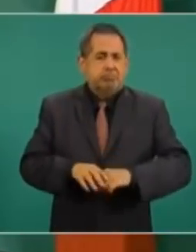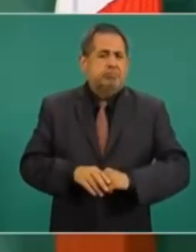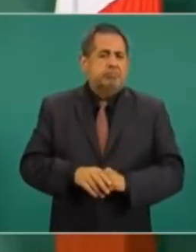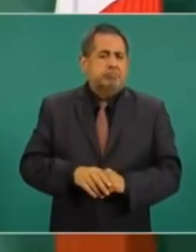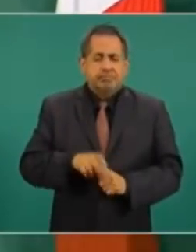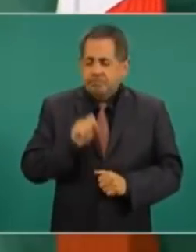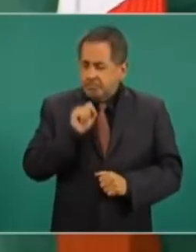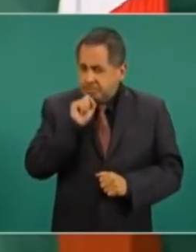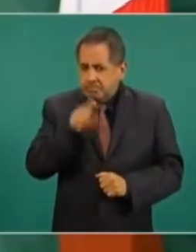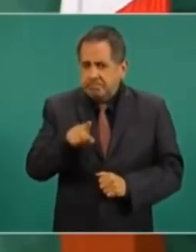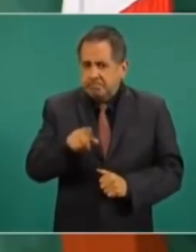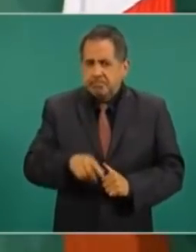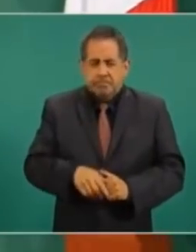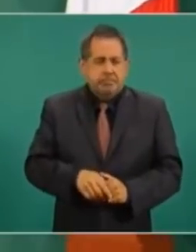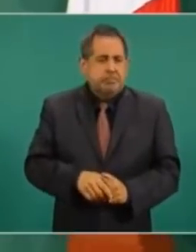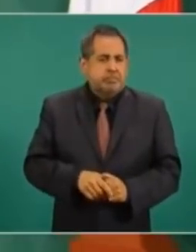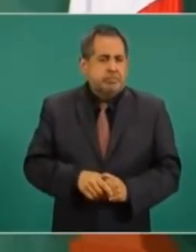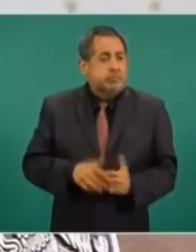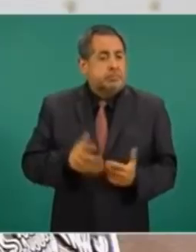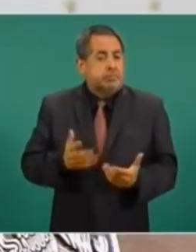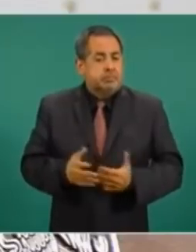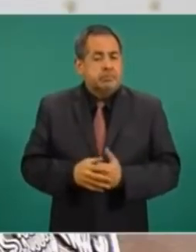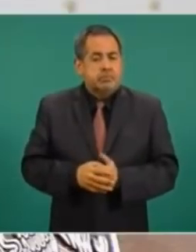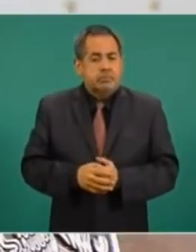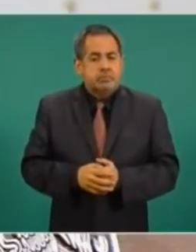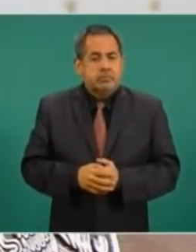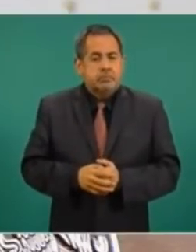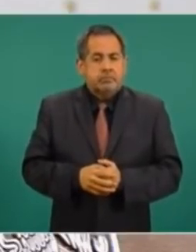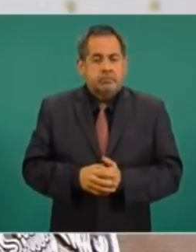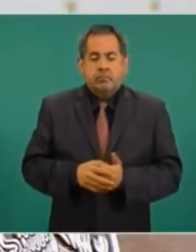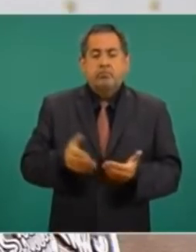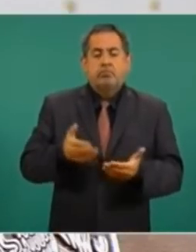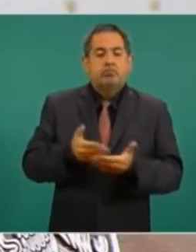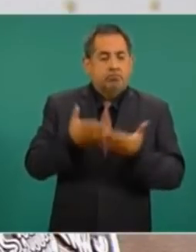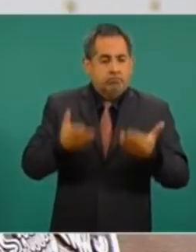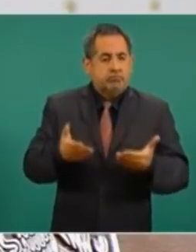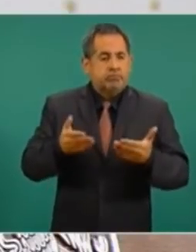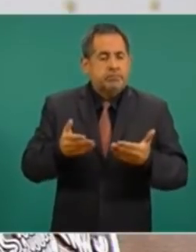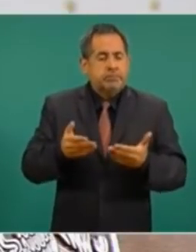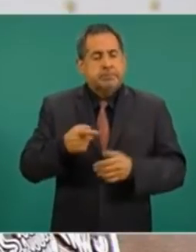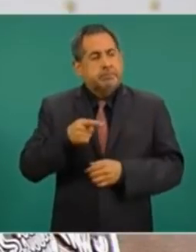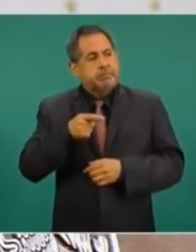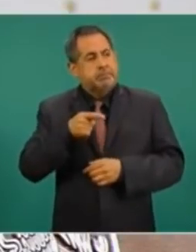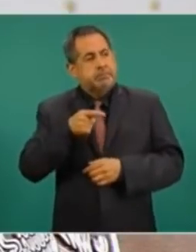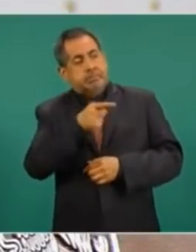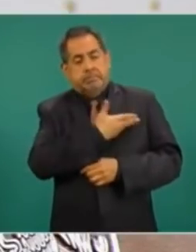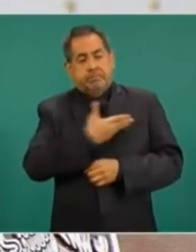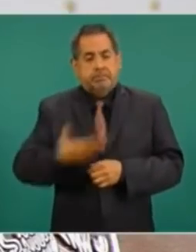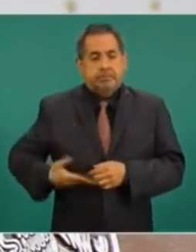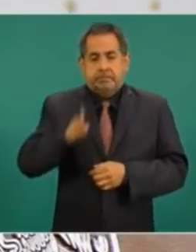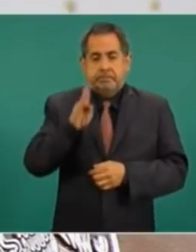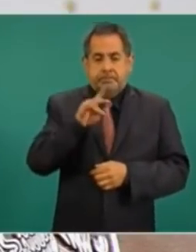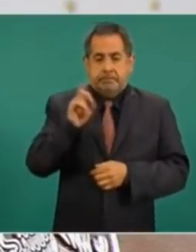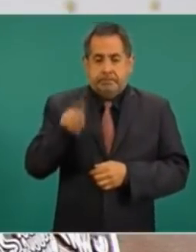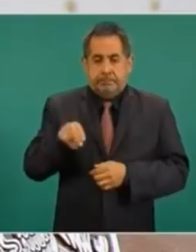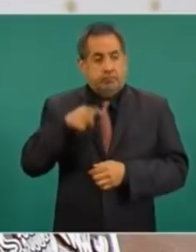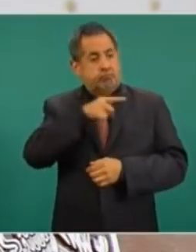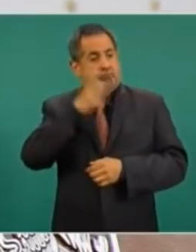Lo mismo. Entonces, ahora que el presidente Biden en su campaña